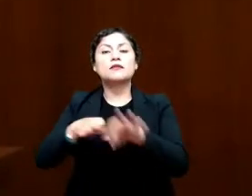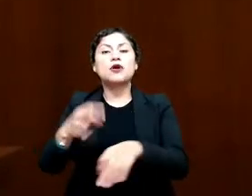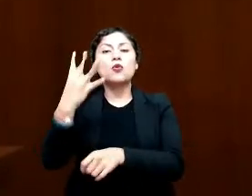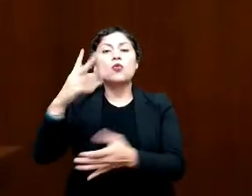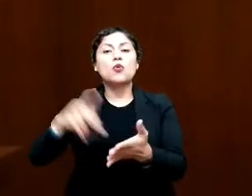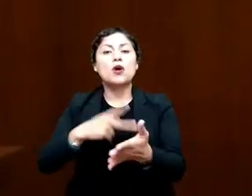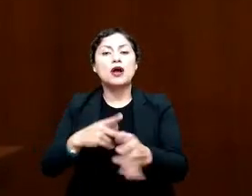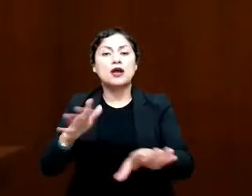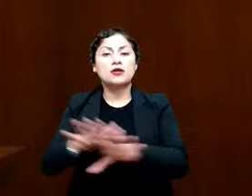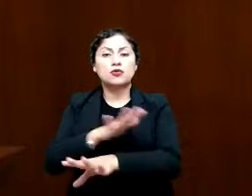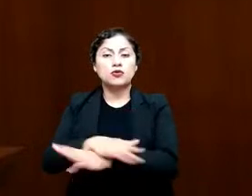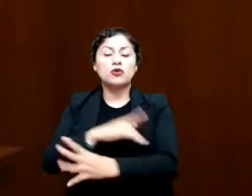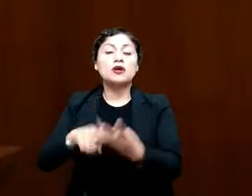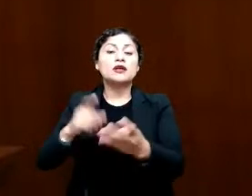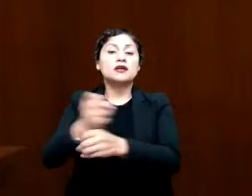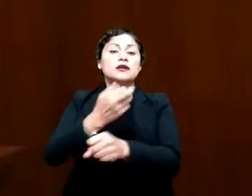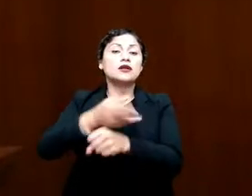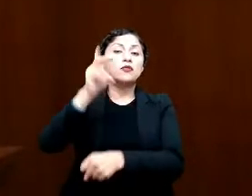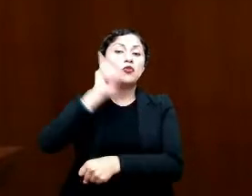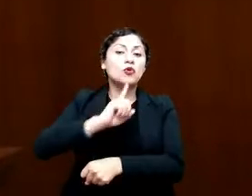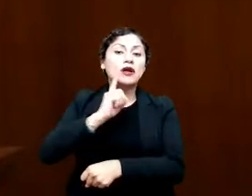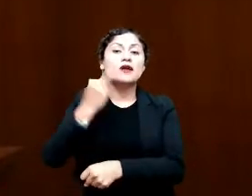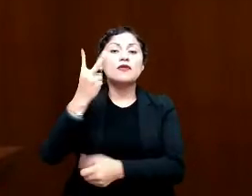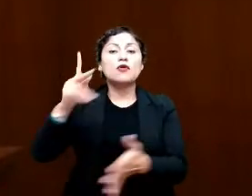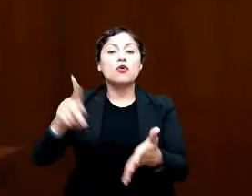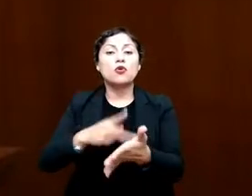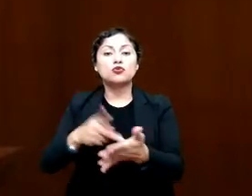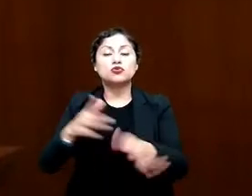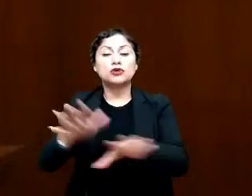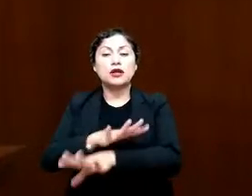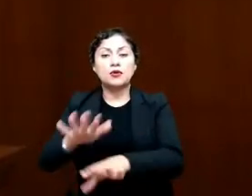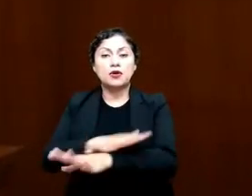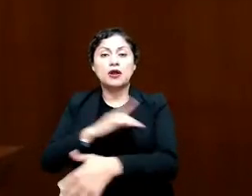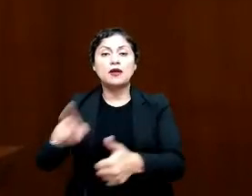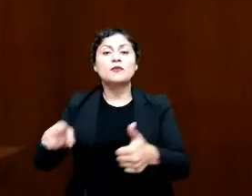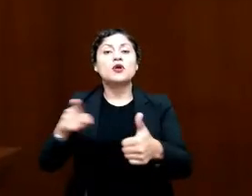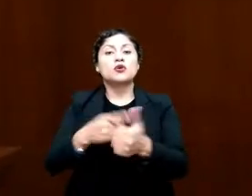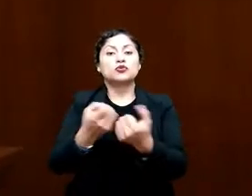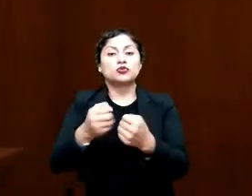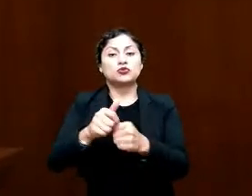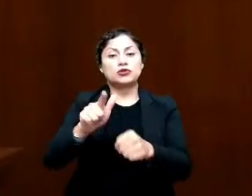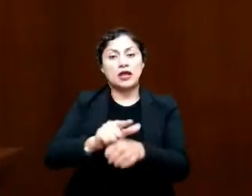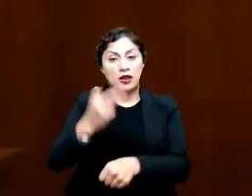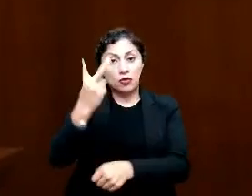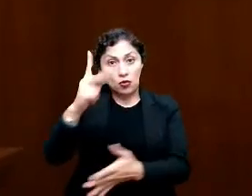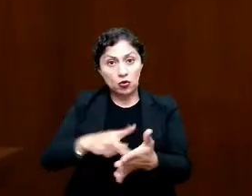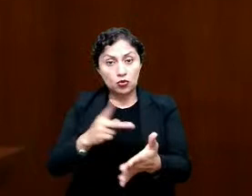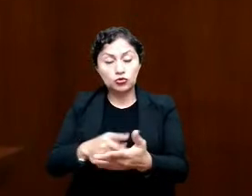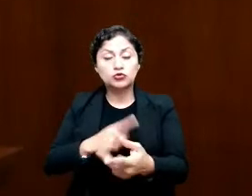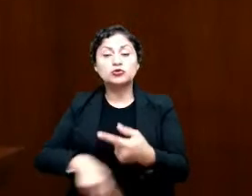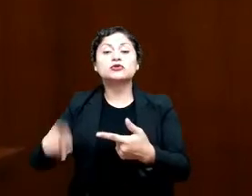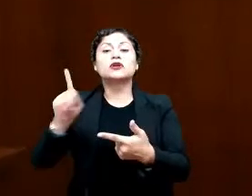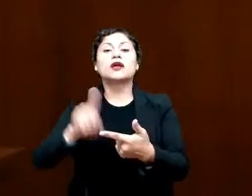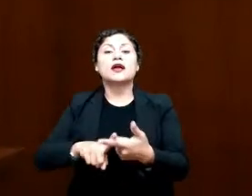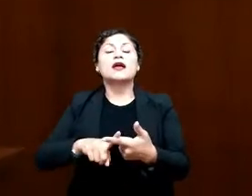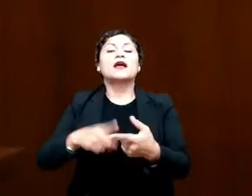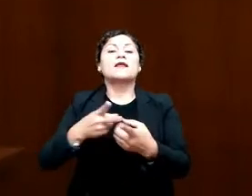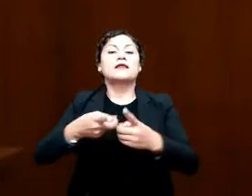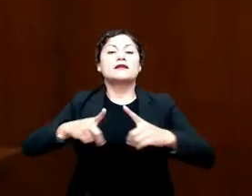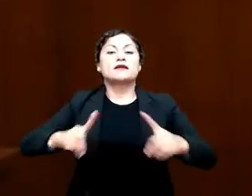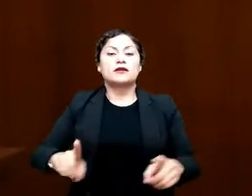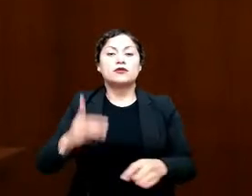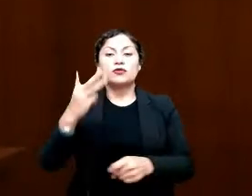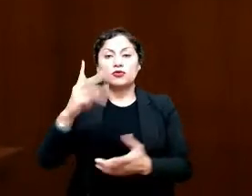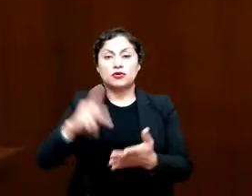2. En la de Desarrollo Social, 2. En la de Educación, 3. En la de Desarrollo Urbano y Obras,